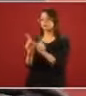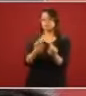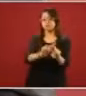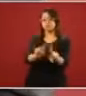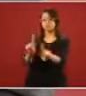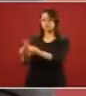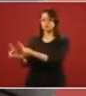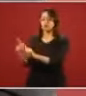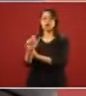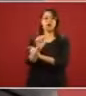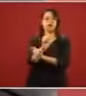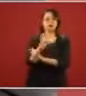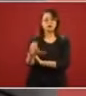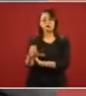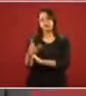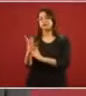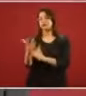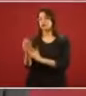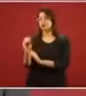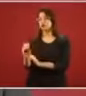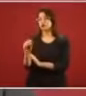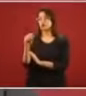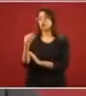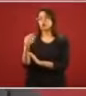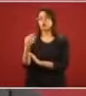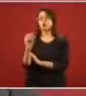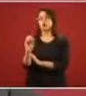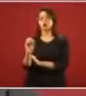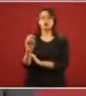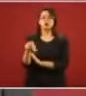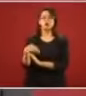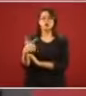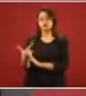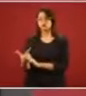sociedad civil o de organizaciones no gubernamentales,